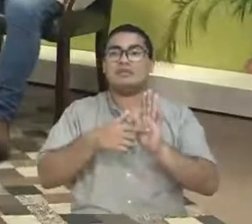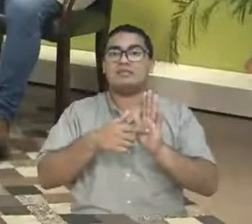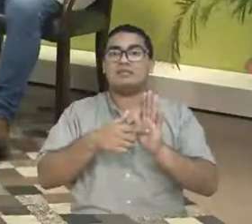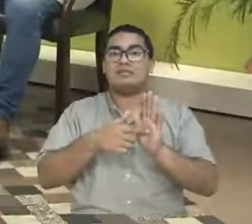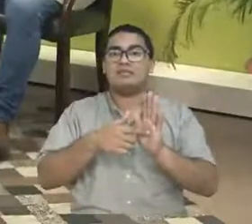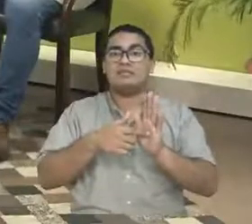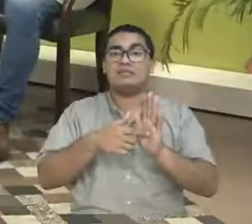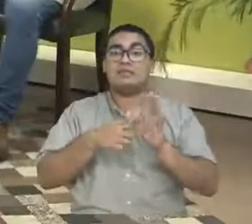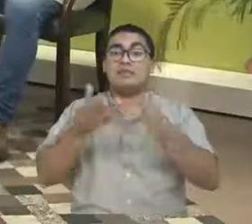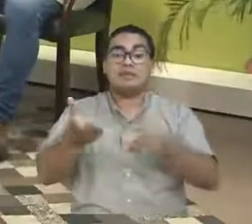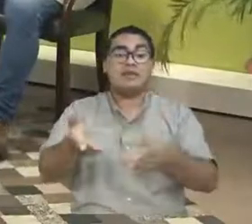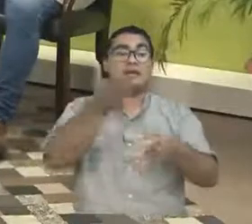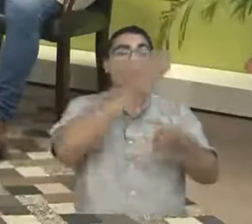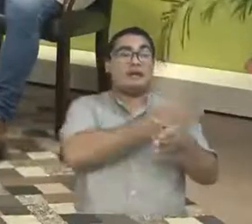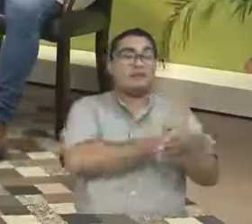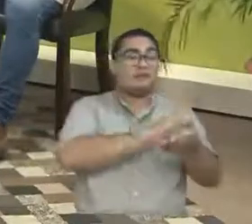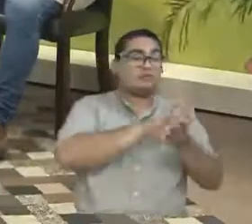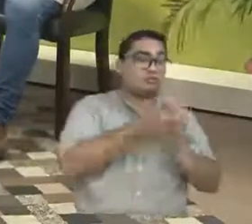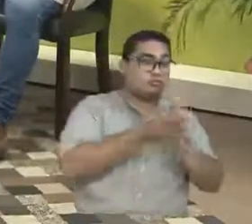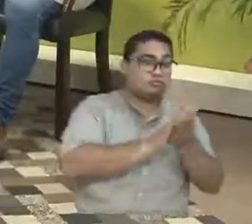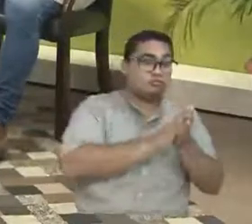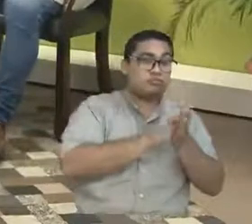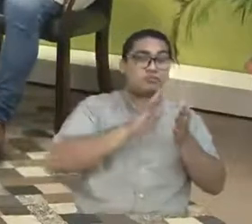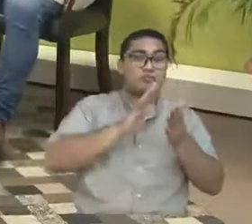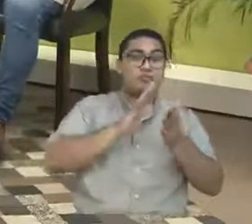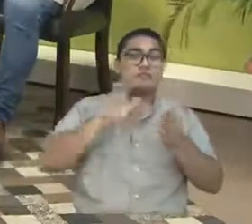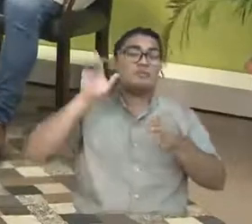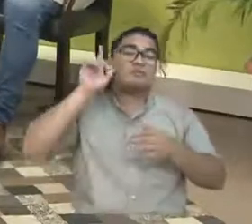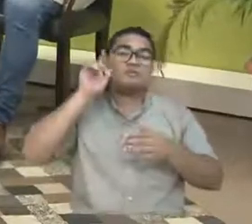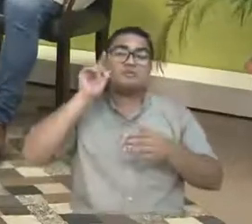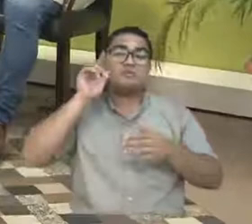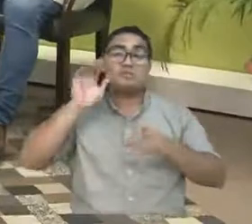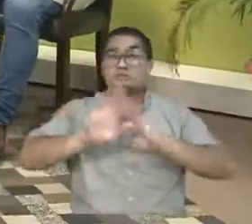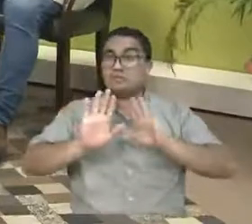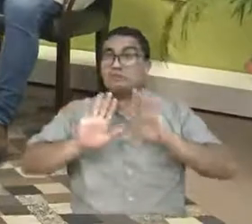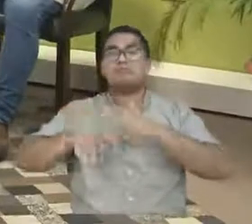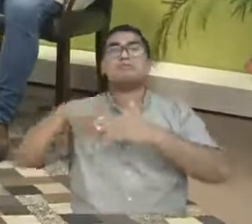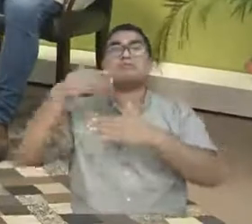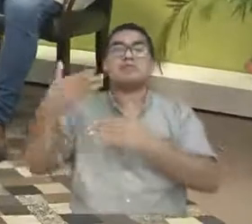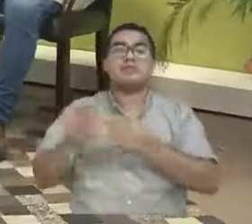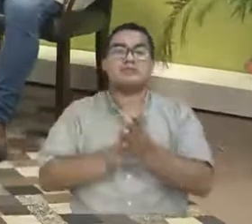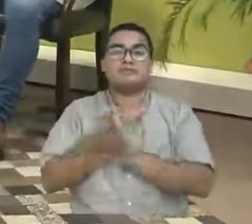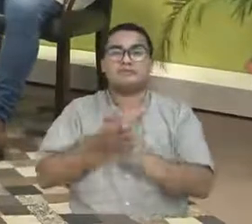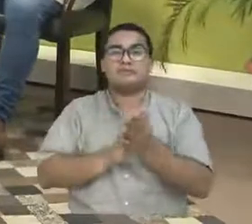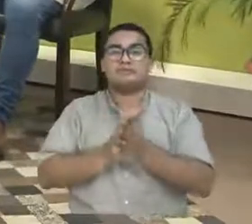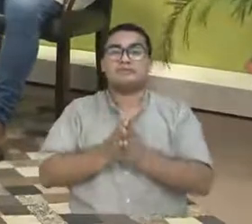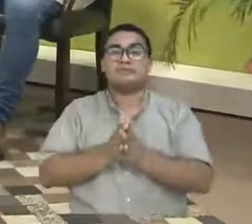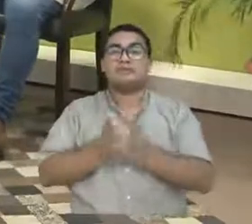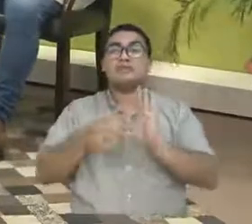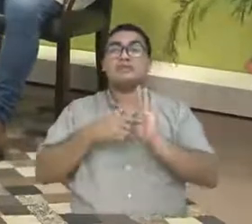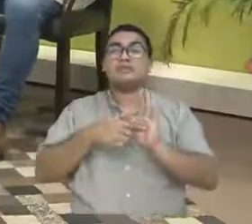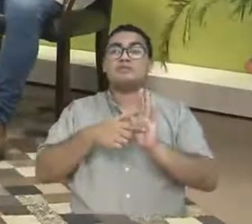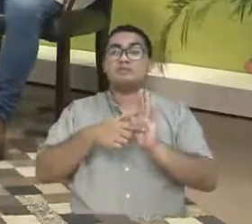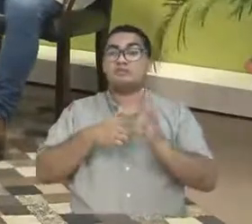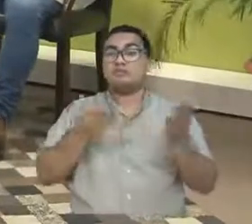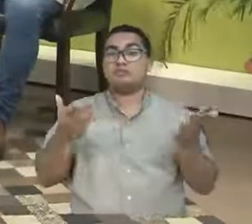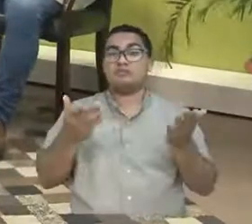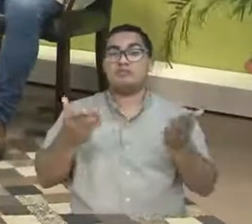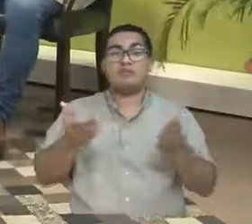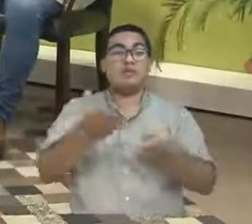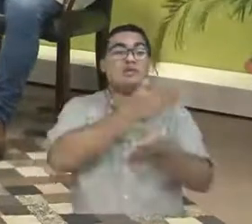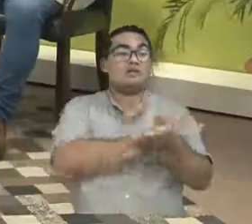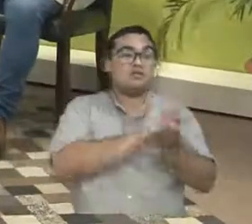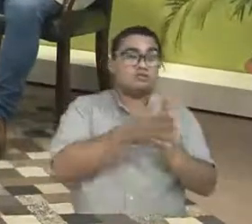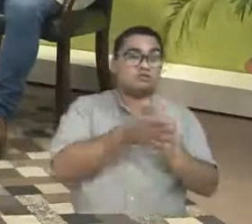que ser antes y después, porque cuando uno va al baño, tiene que ir con la mano limpia porque se va a tocar partes sensibles del